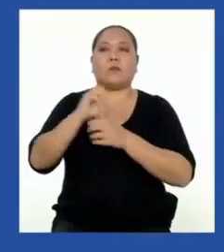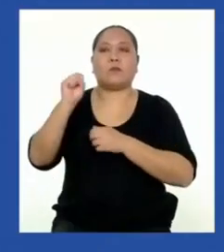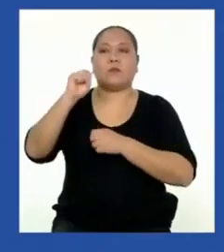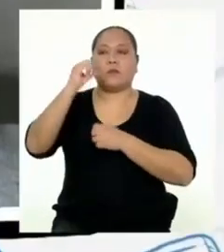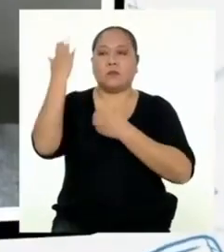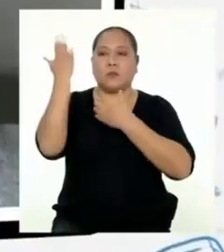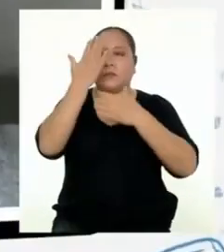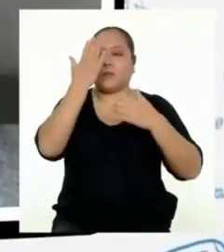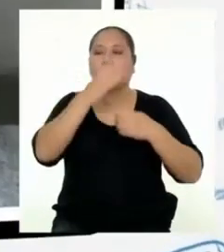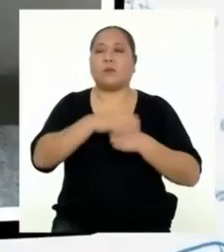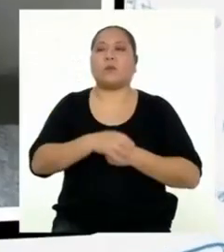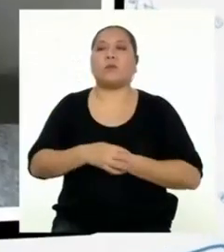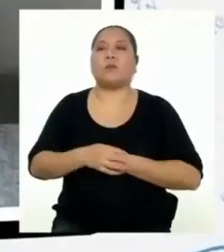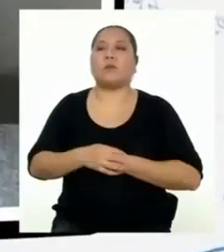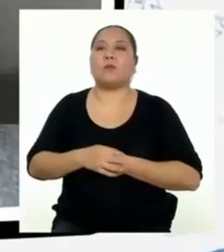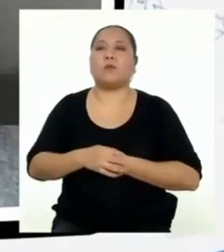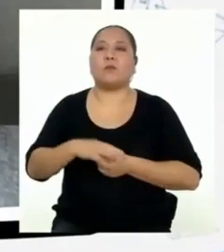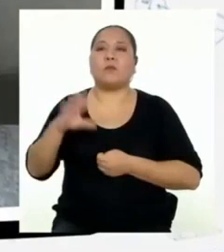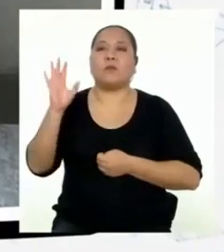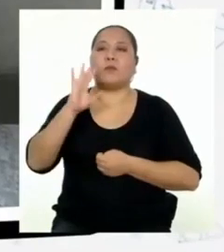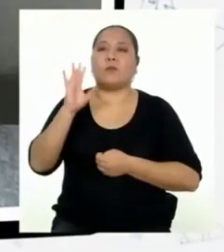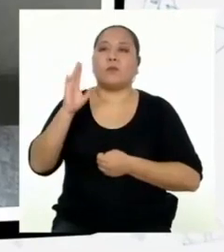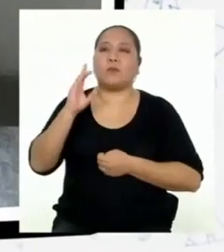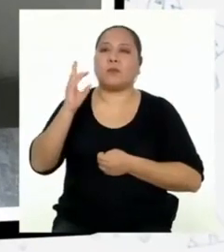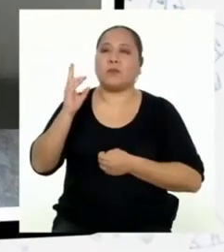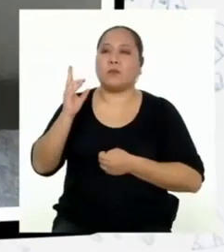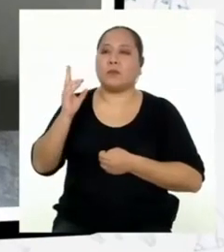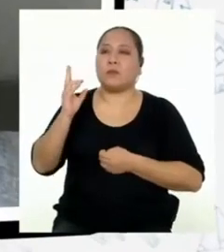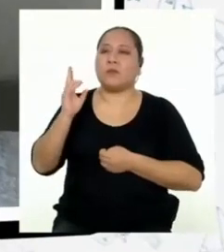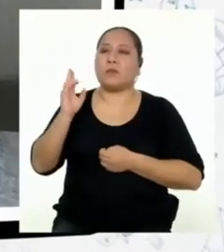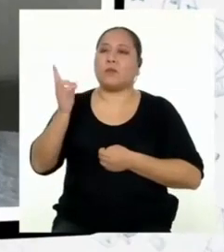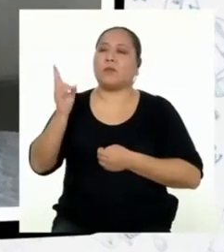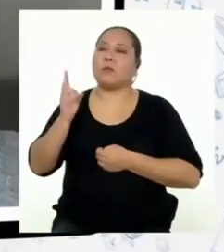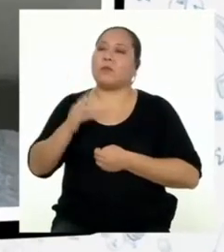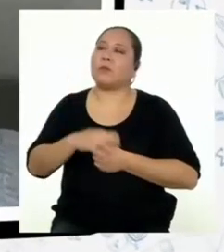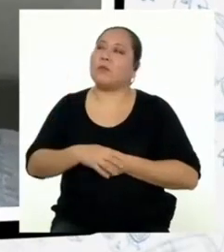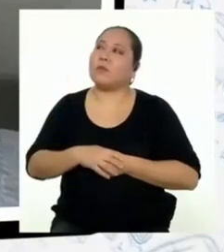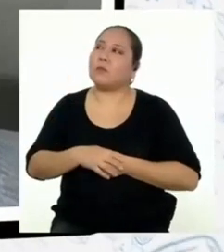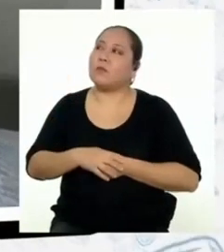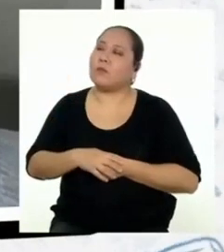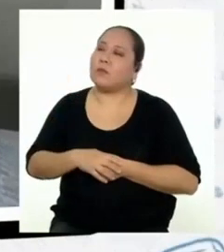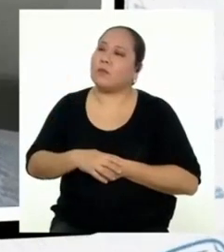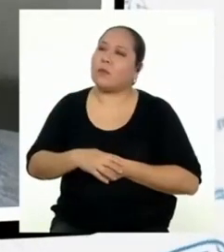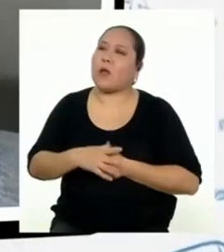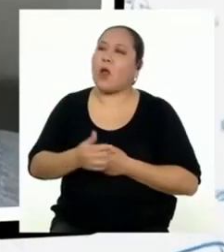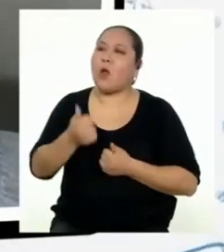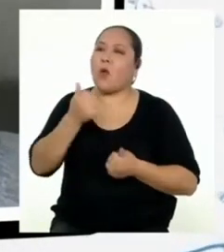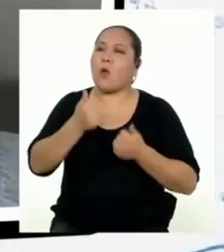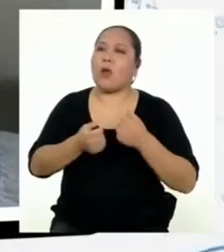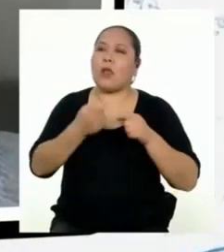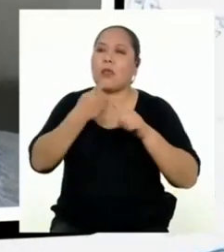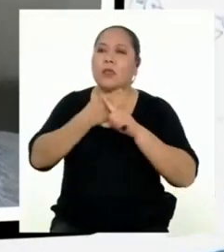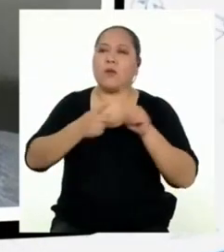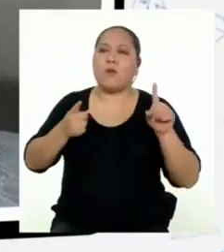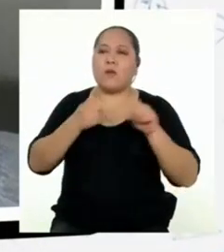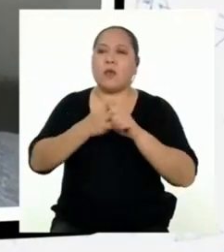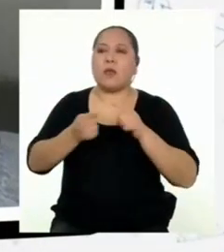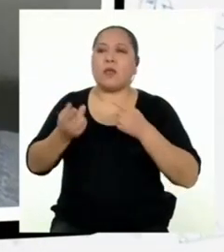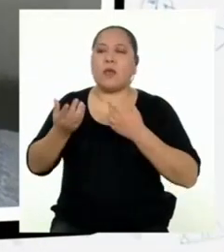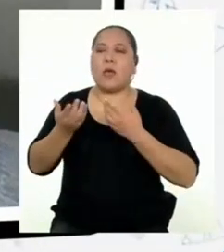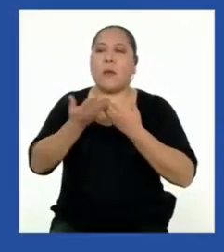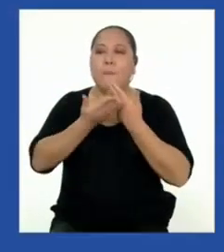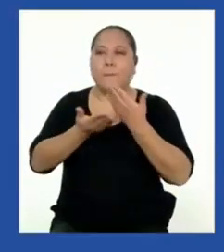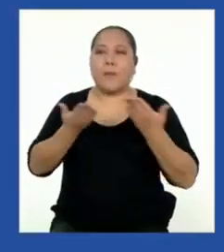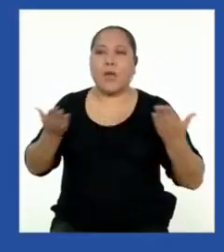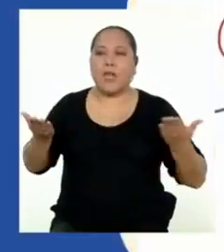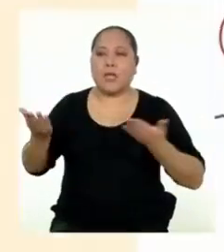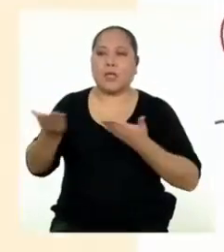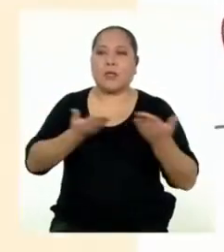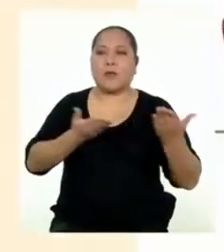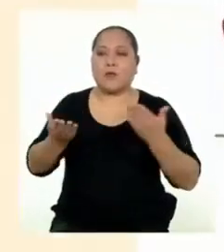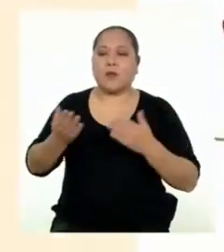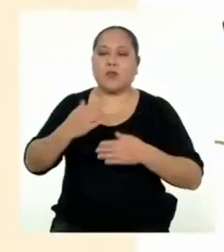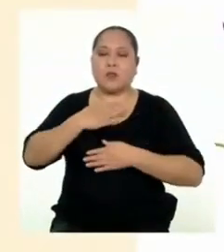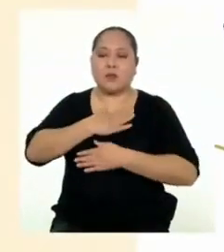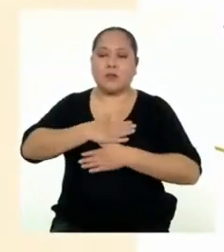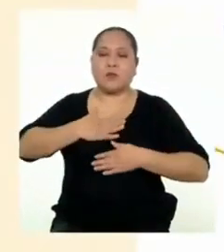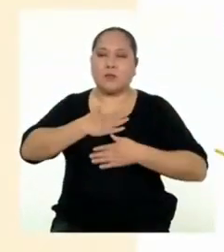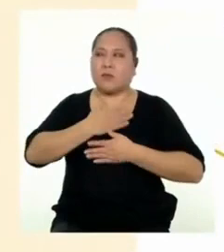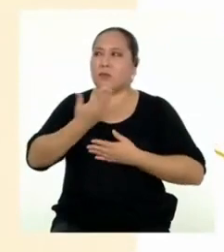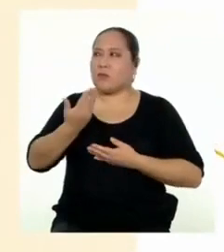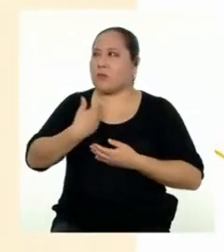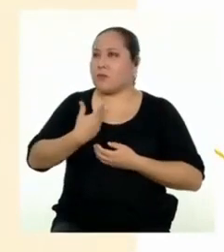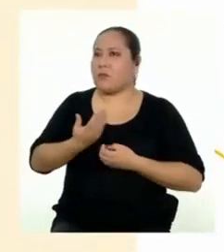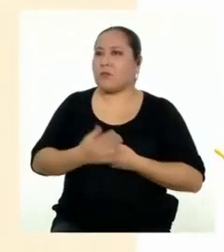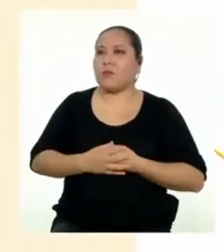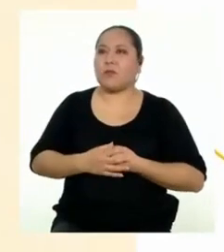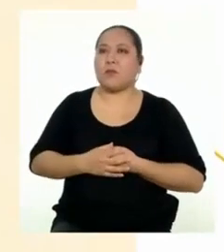San Martín. Hola a todos, profesor. ¿Cuál es la diferencia entre los bienes y servicios en la satisfacción de nuestras necesidades? Mientras